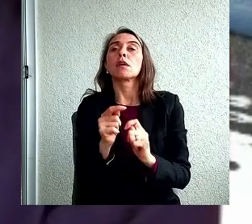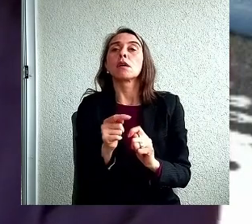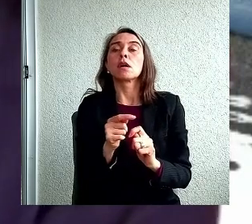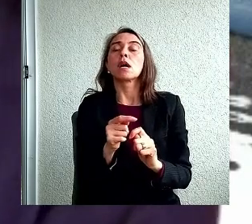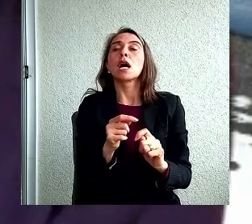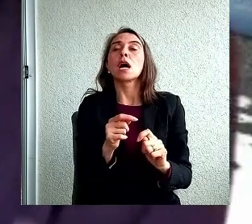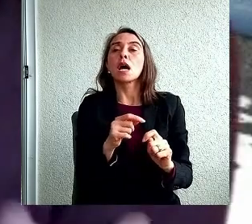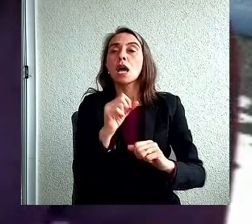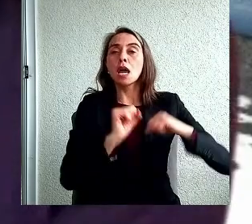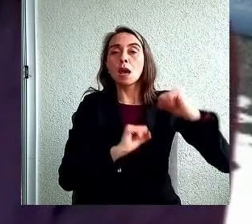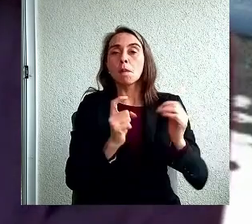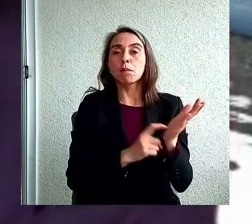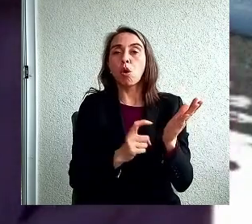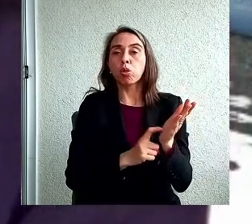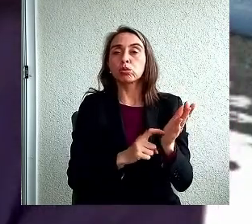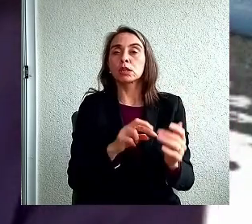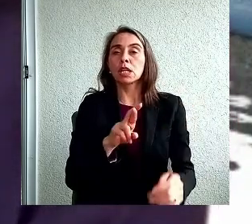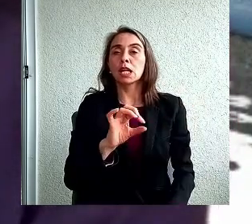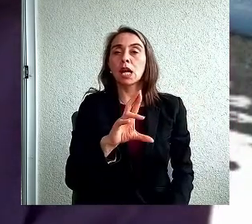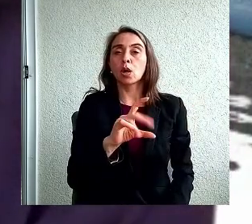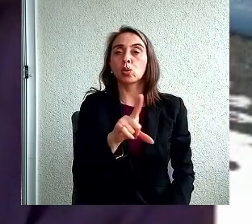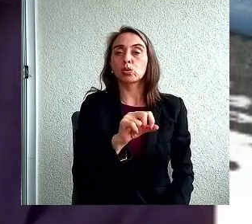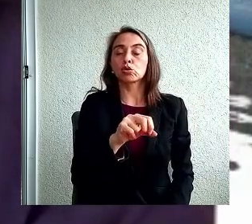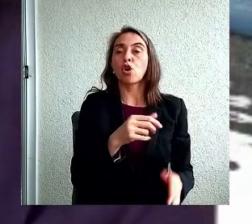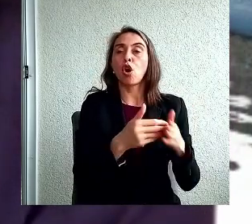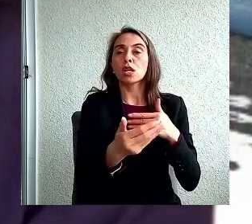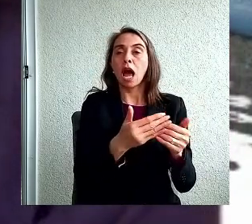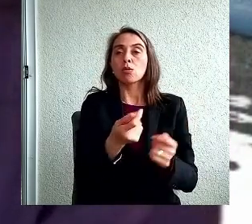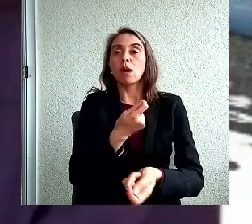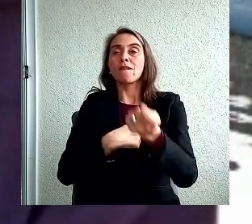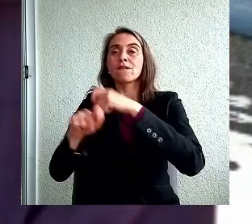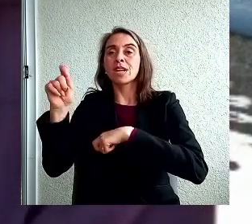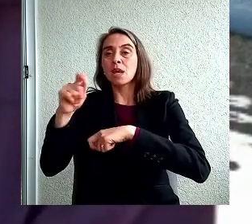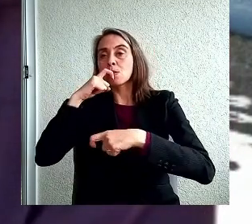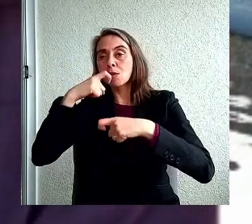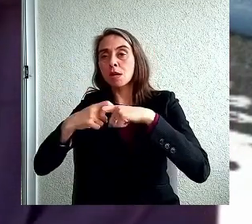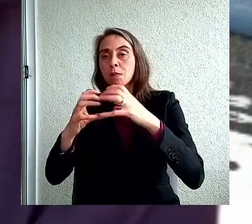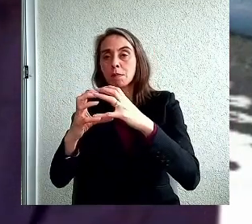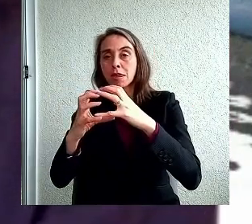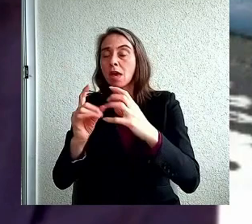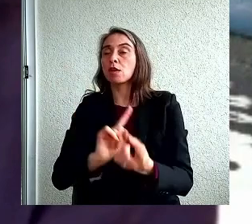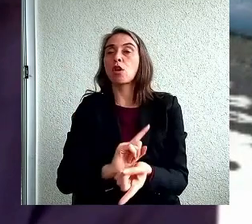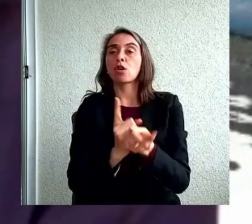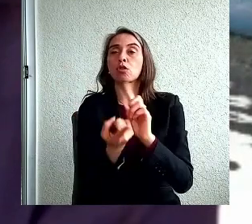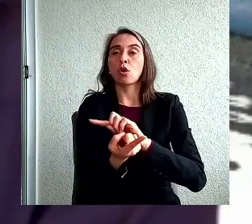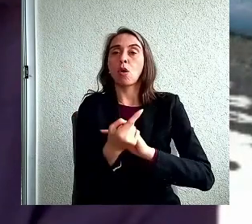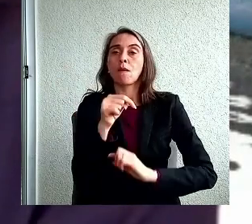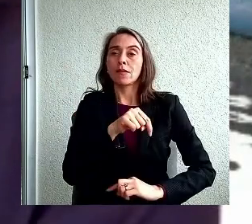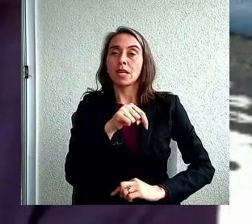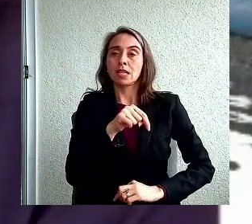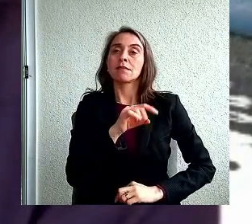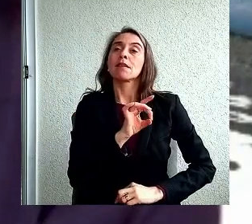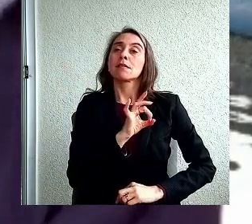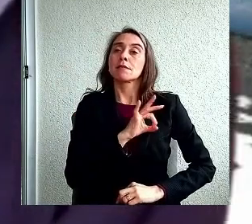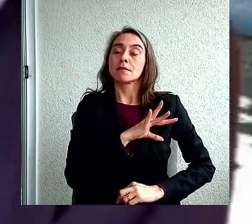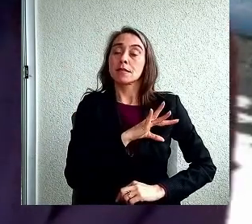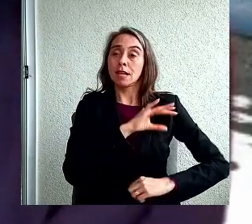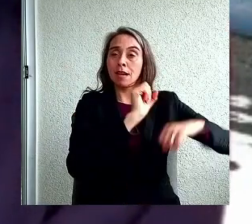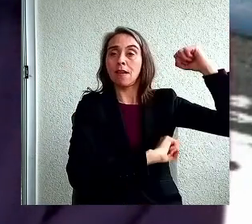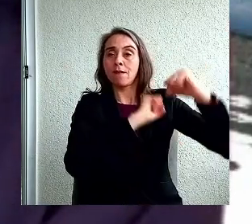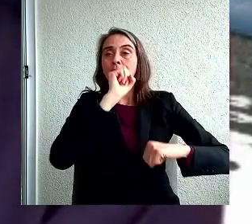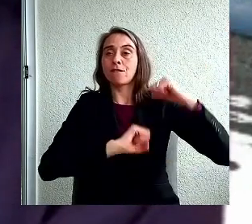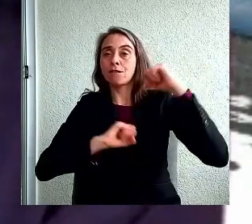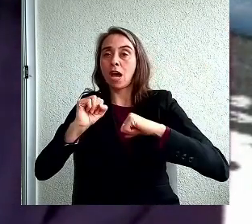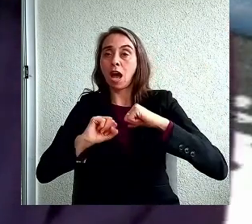que es el elemento, digamos, en sí, sino que deberíamos convertir nuestra cadena productiva a